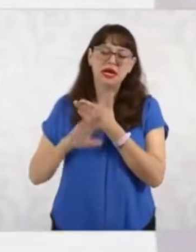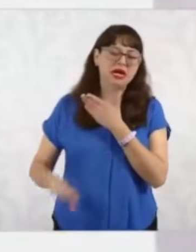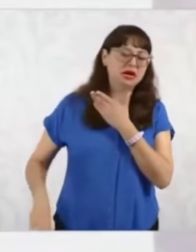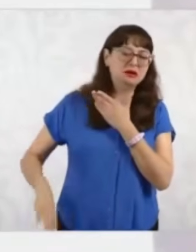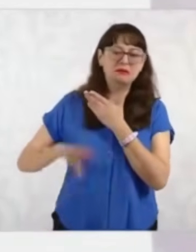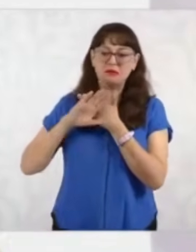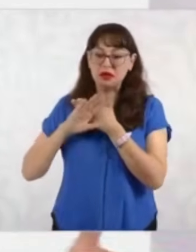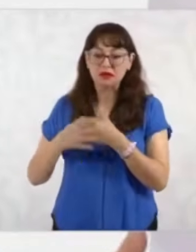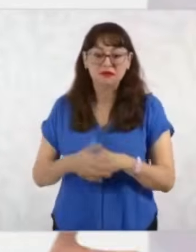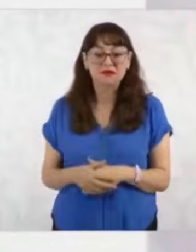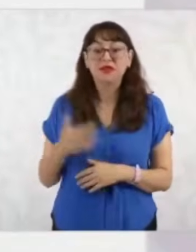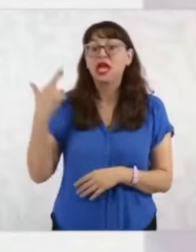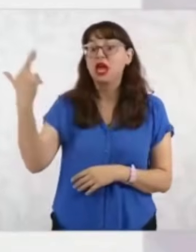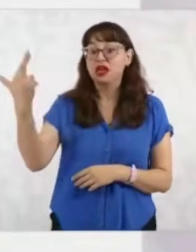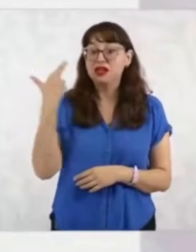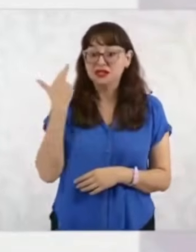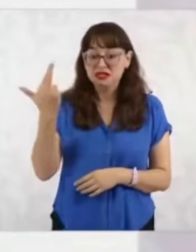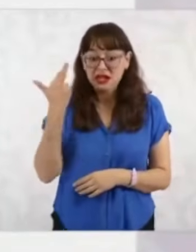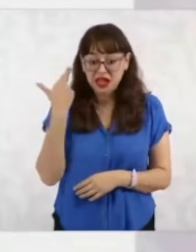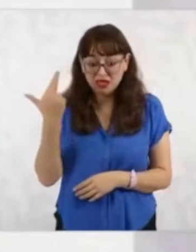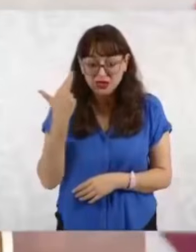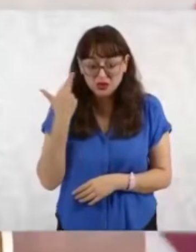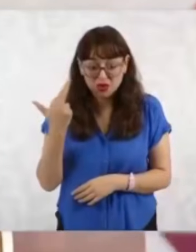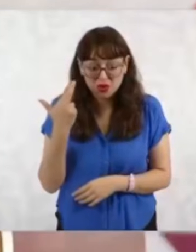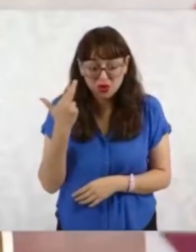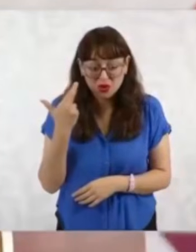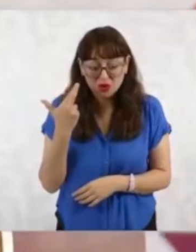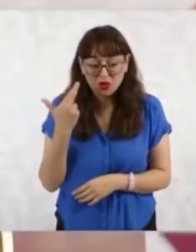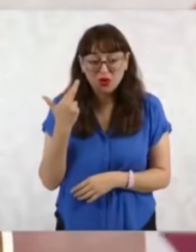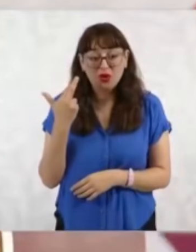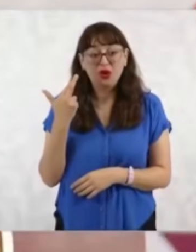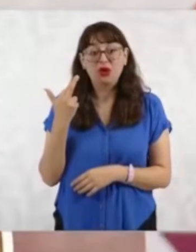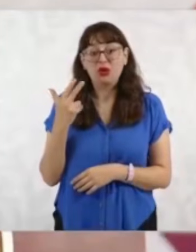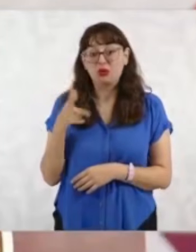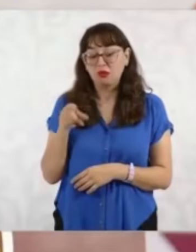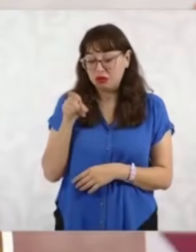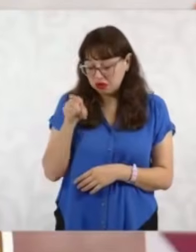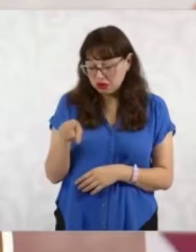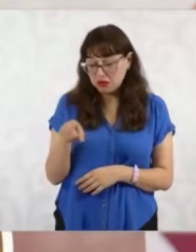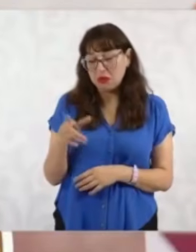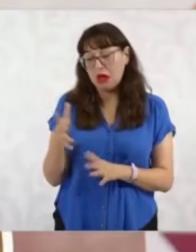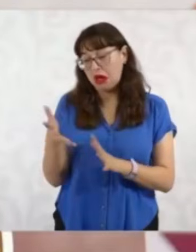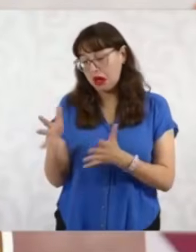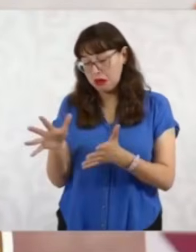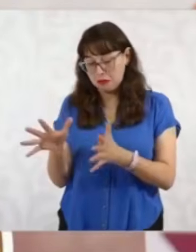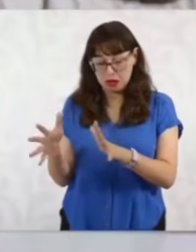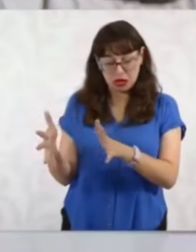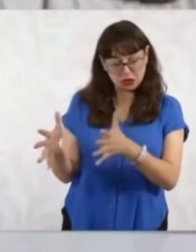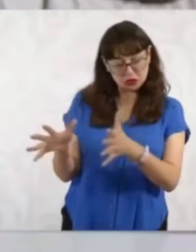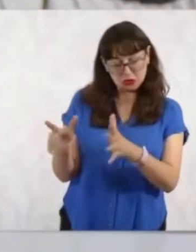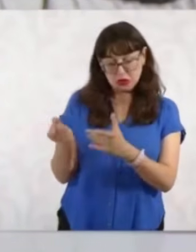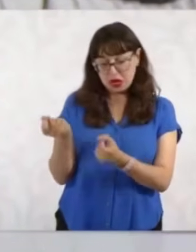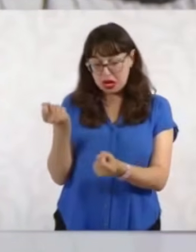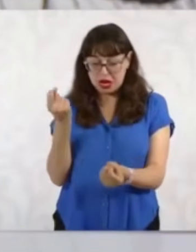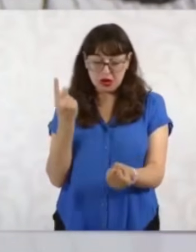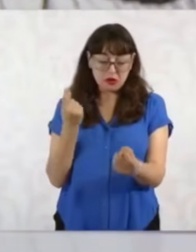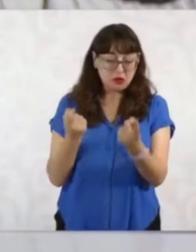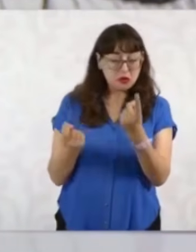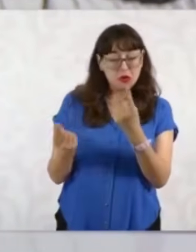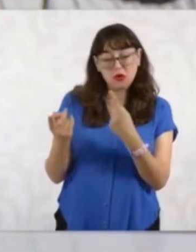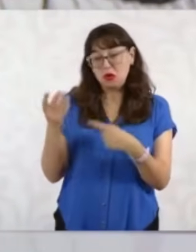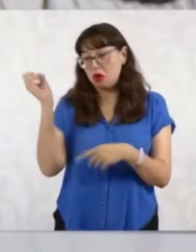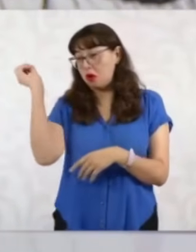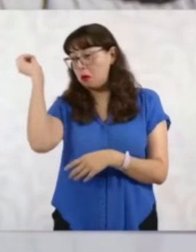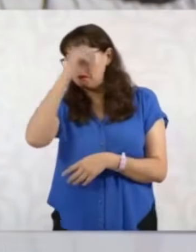Hay radiodifusoras que pueden tener un programa ahí medio plural, pero sus conductores